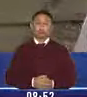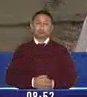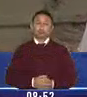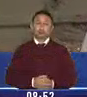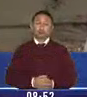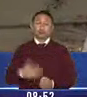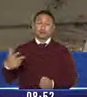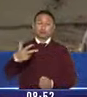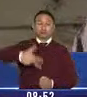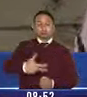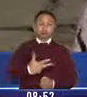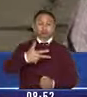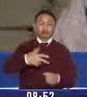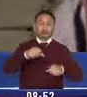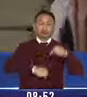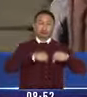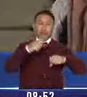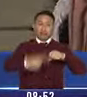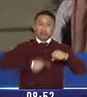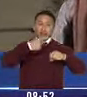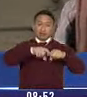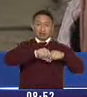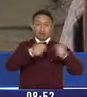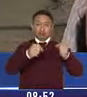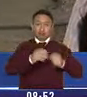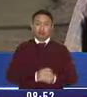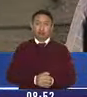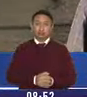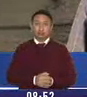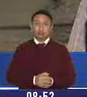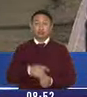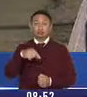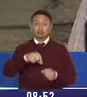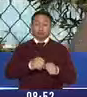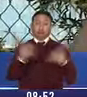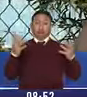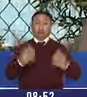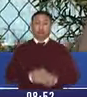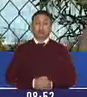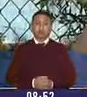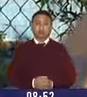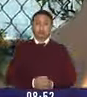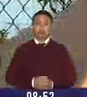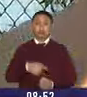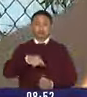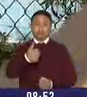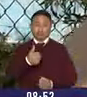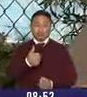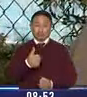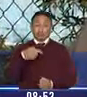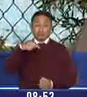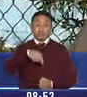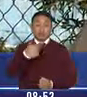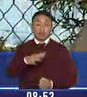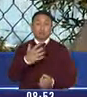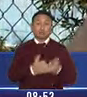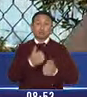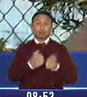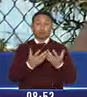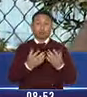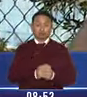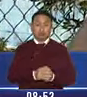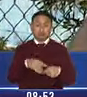cae, se rompen las mesas, se rompen a veces hasta las llantas explotan. Ya está todo bien porque sí estaba obstaculizando la vía todo, pero